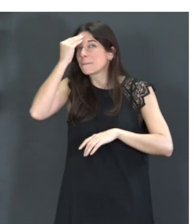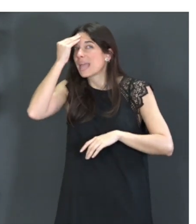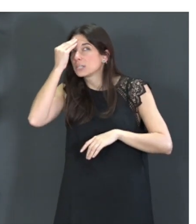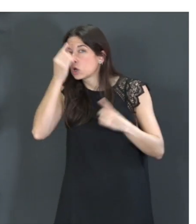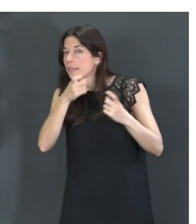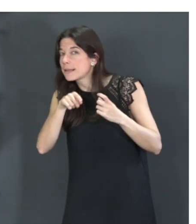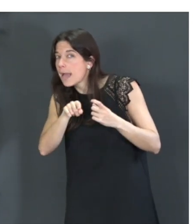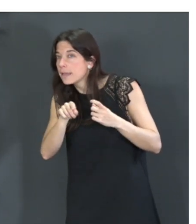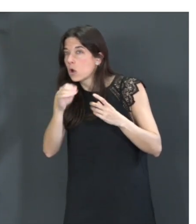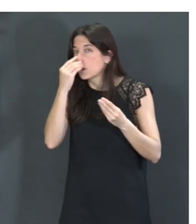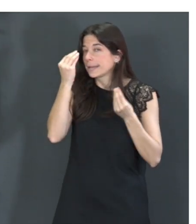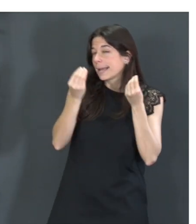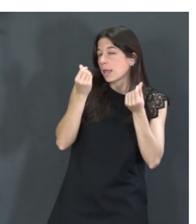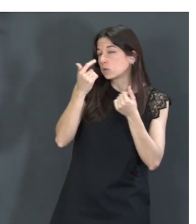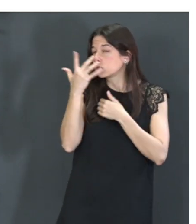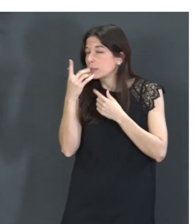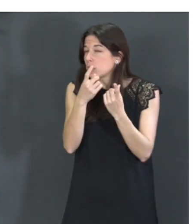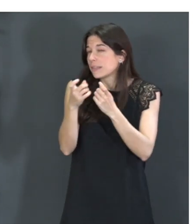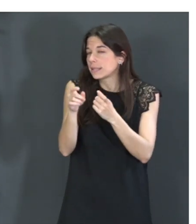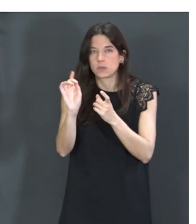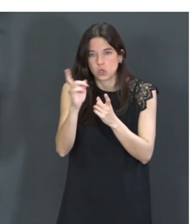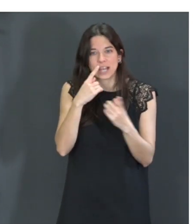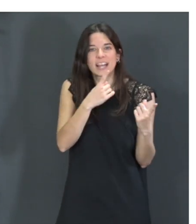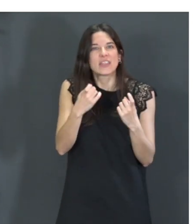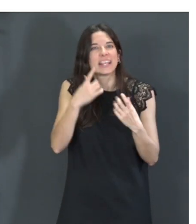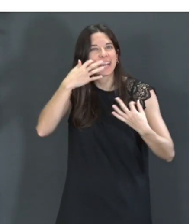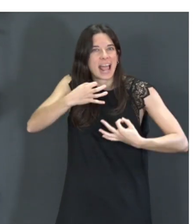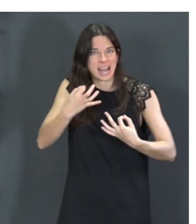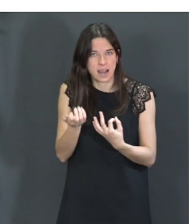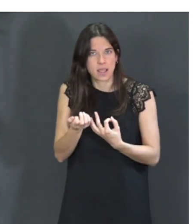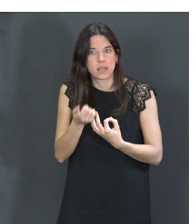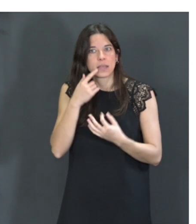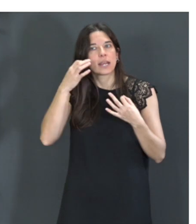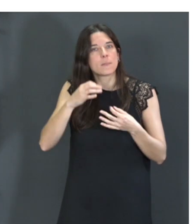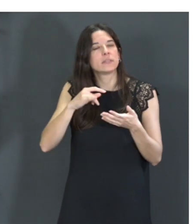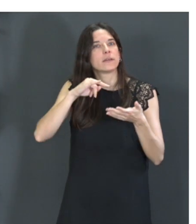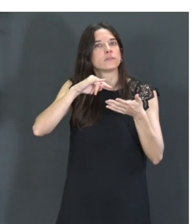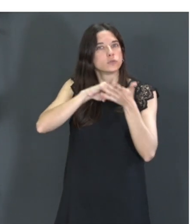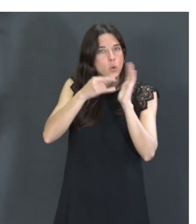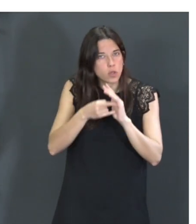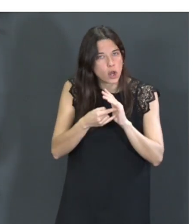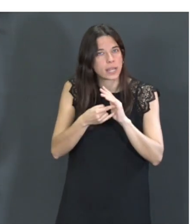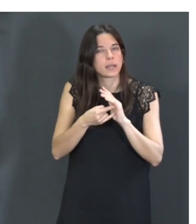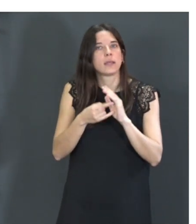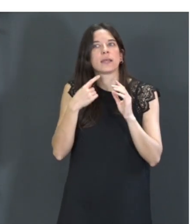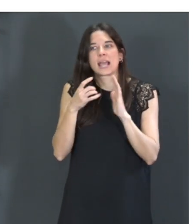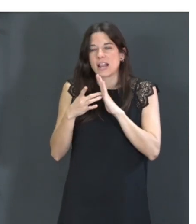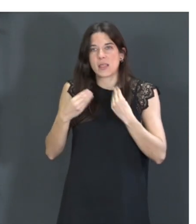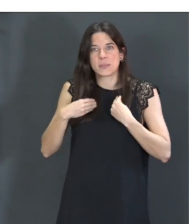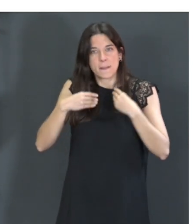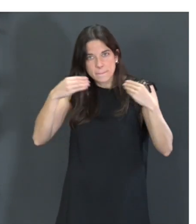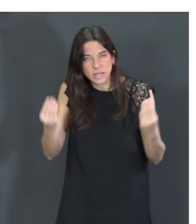o qué necesitan las personas, sino que sean necesidades reales que solucionen y que mejoren la calidad de vida de las personas con demencia,